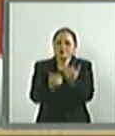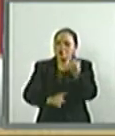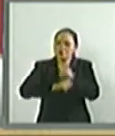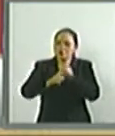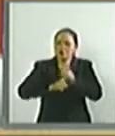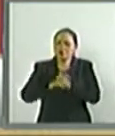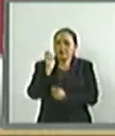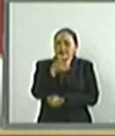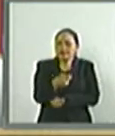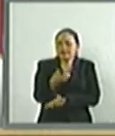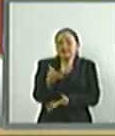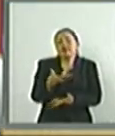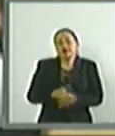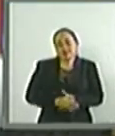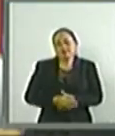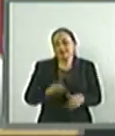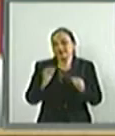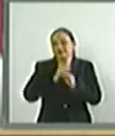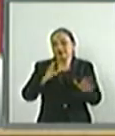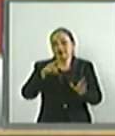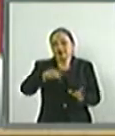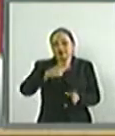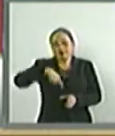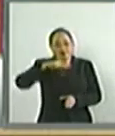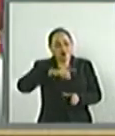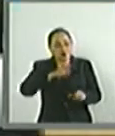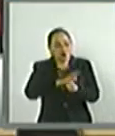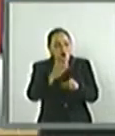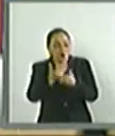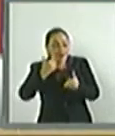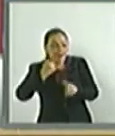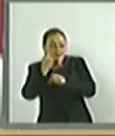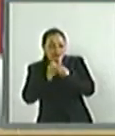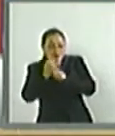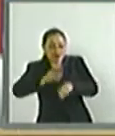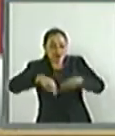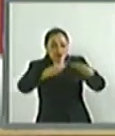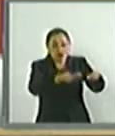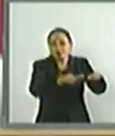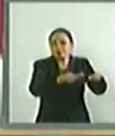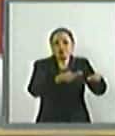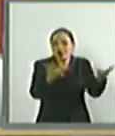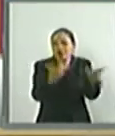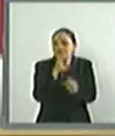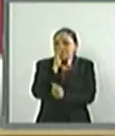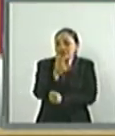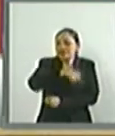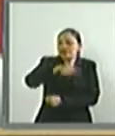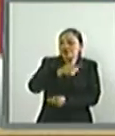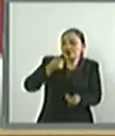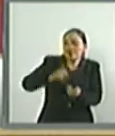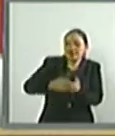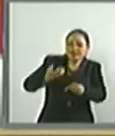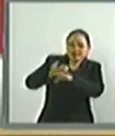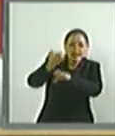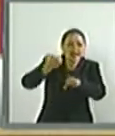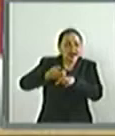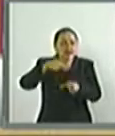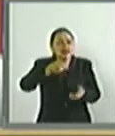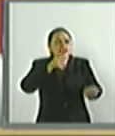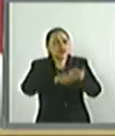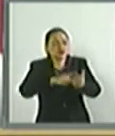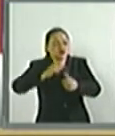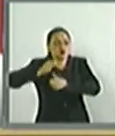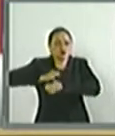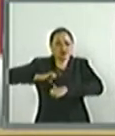Esto implica, sencillamente, que no se está tomando en cuenta el diagnóstico, que los estados y las autoridades penitenciarias están dejando